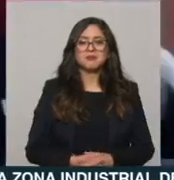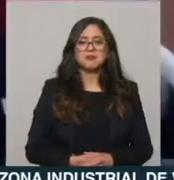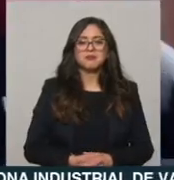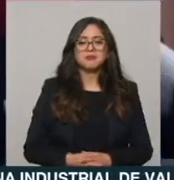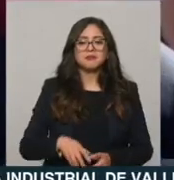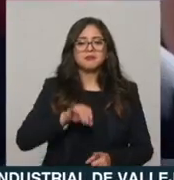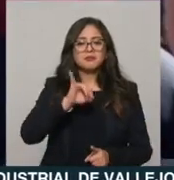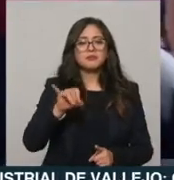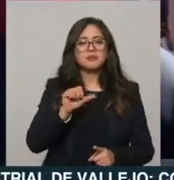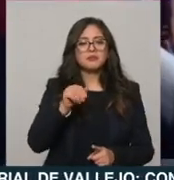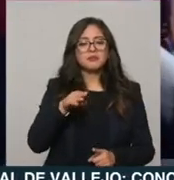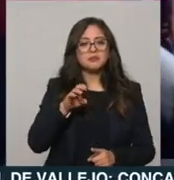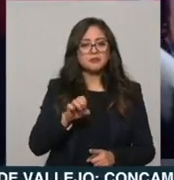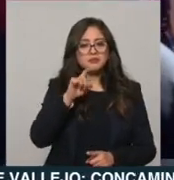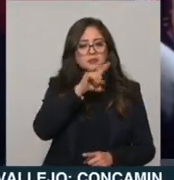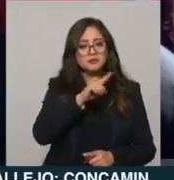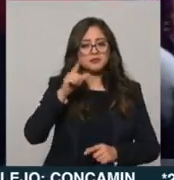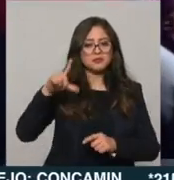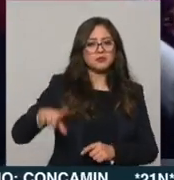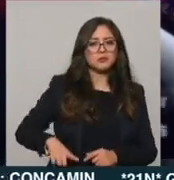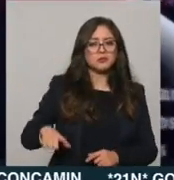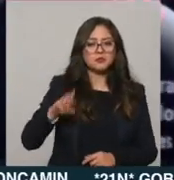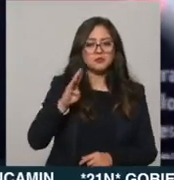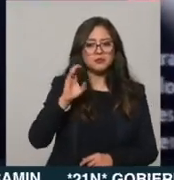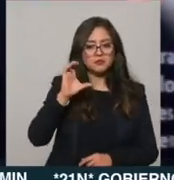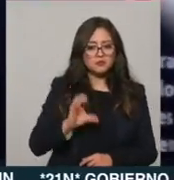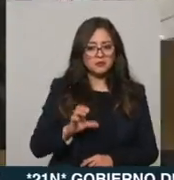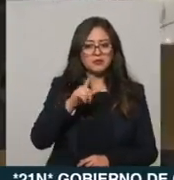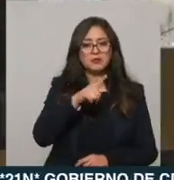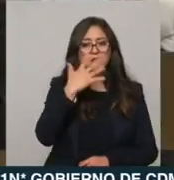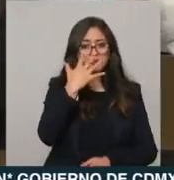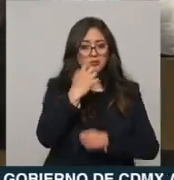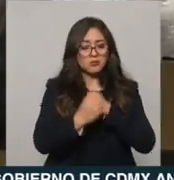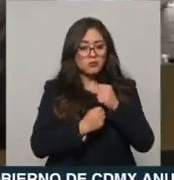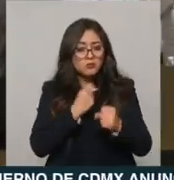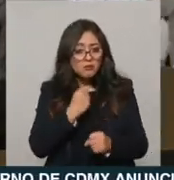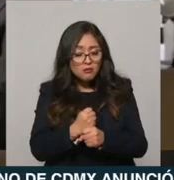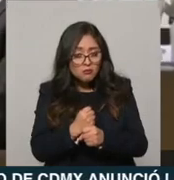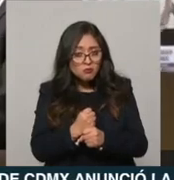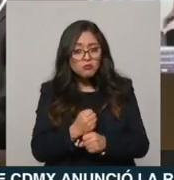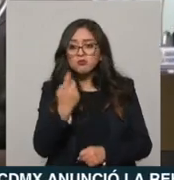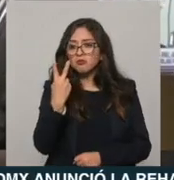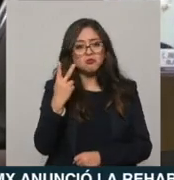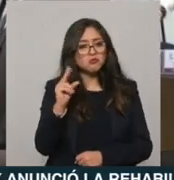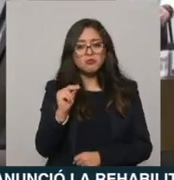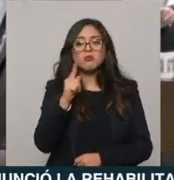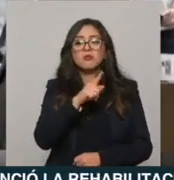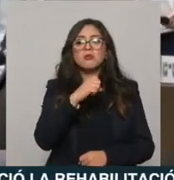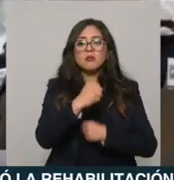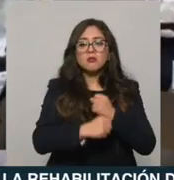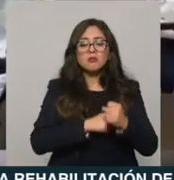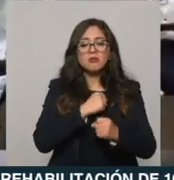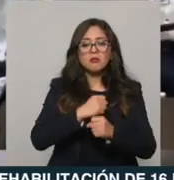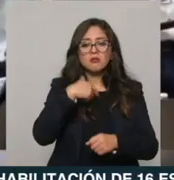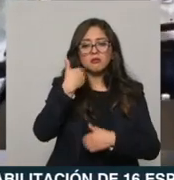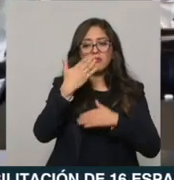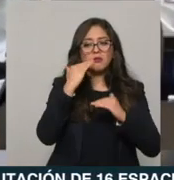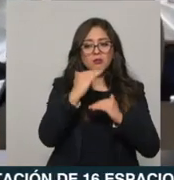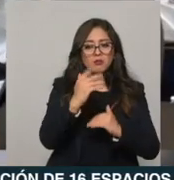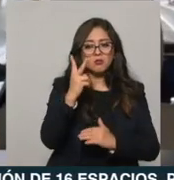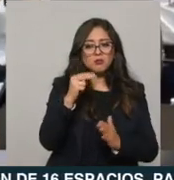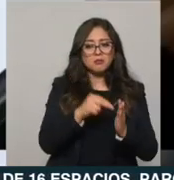Jaime Bonilla gobernará Baja California 5 años y no 2, es decir, su mandato será hasta el 2024 y no